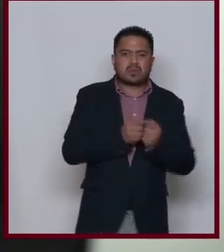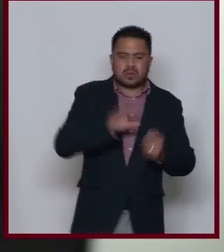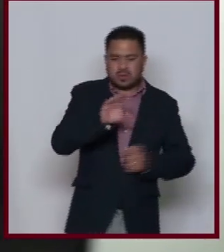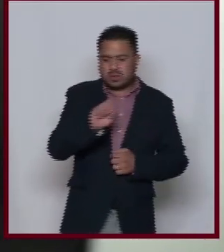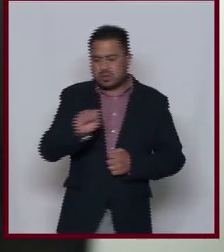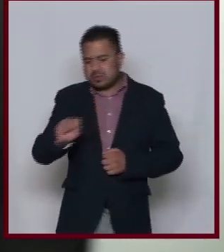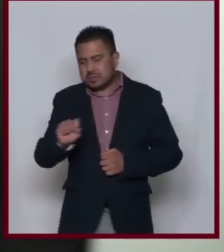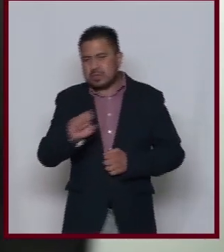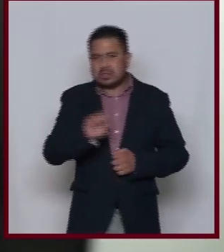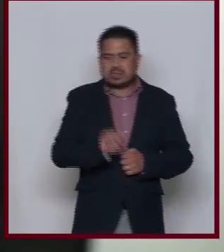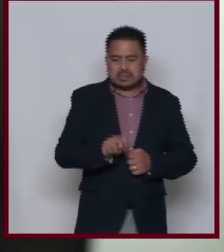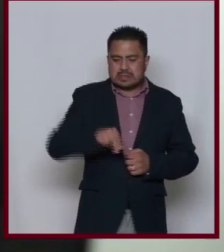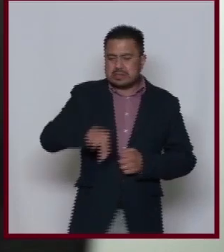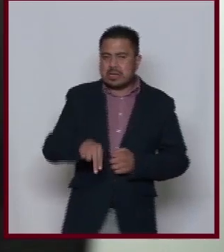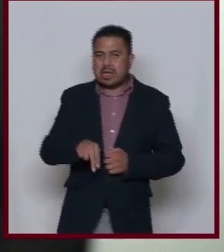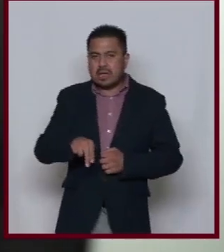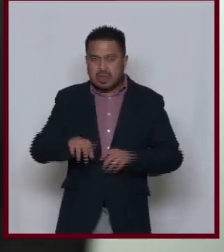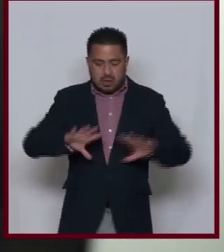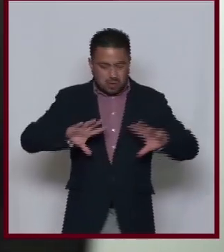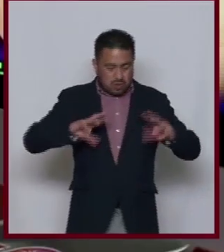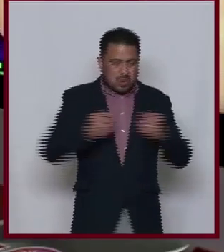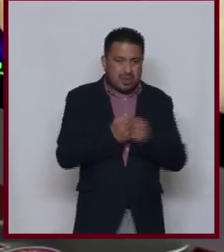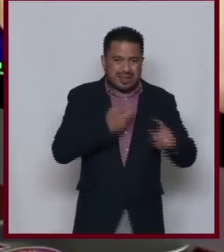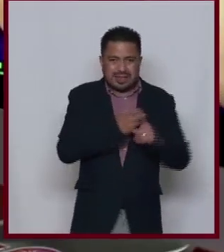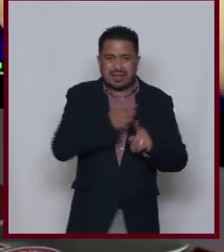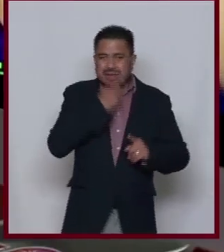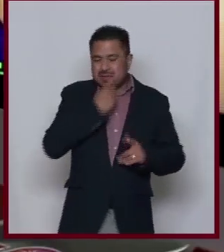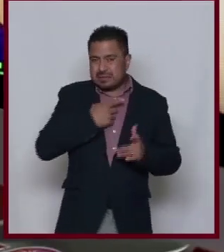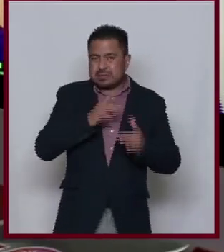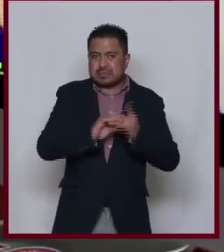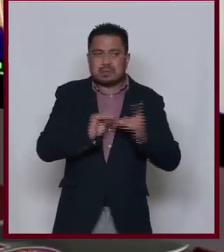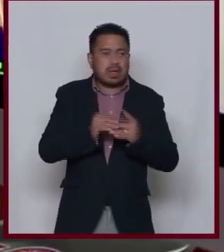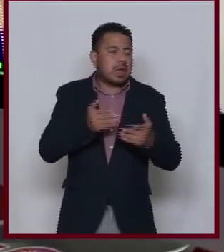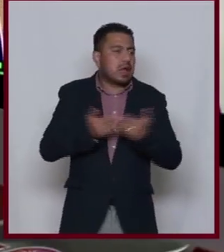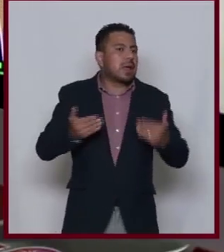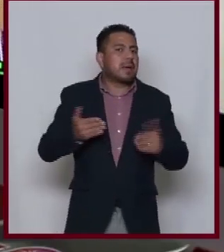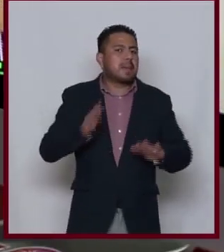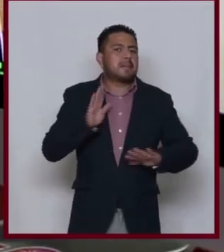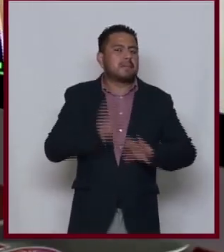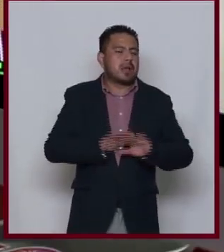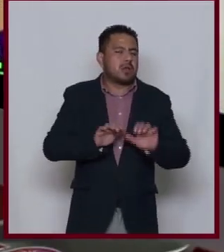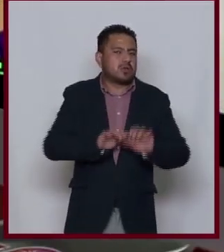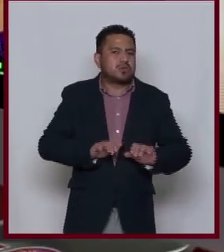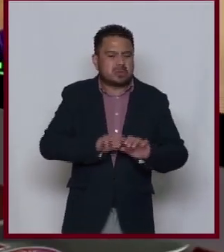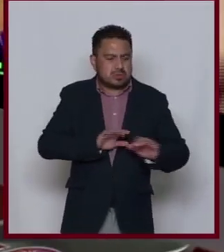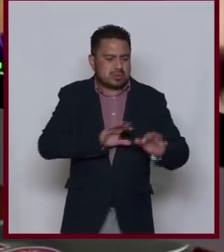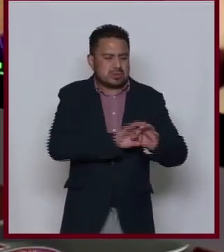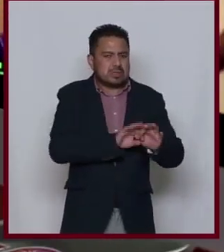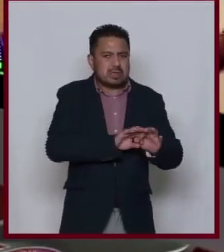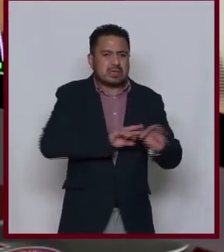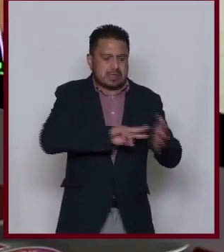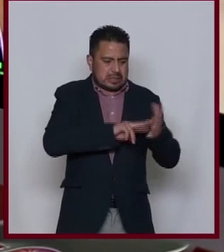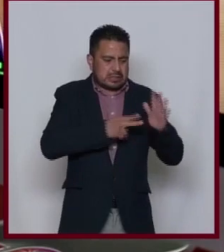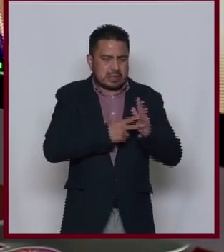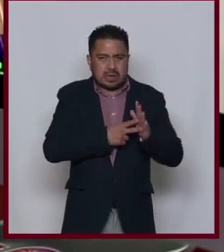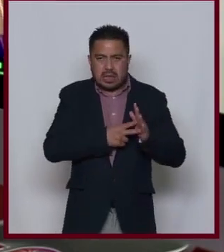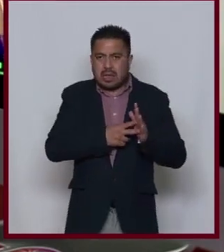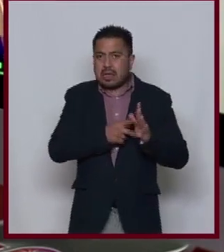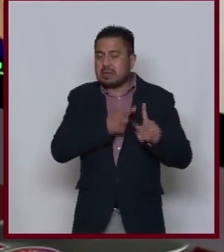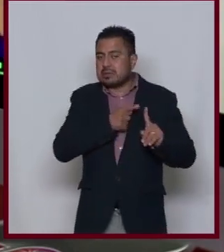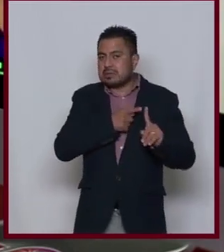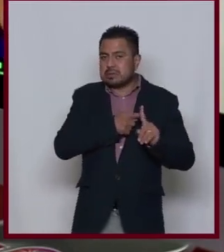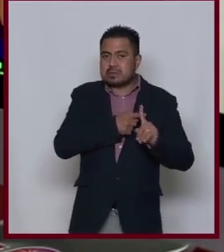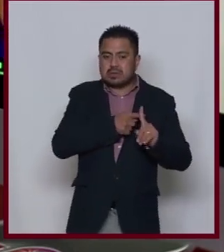o sea, de estos armónicos que habíamos dicho, ¿no? Entonces, de manera computacional o de manera ingenieril, pues es